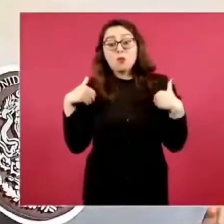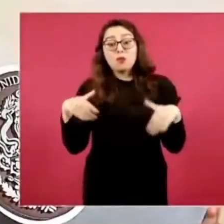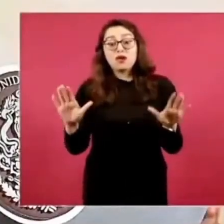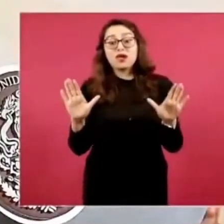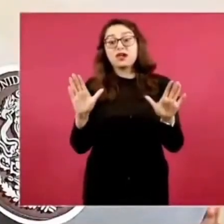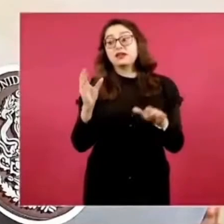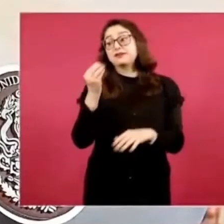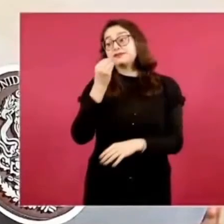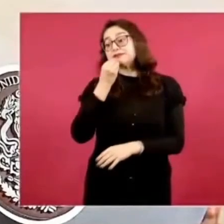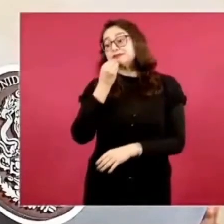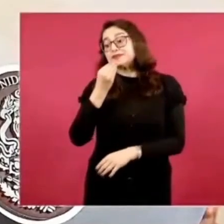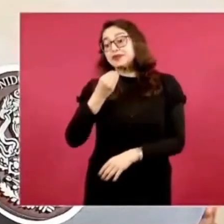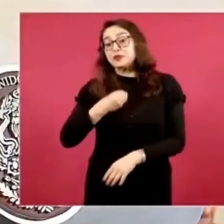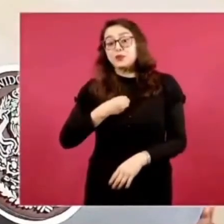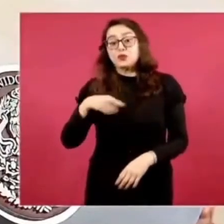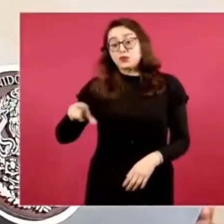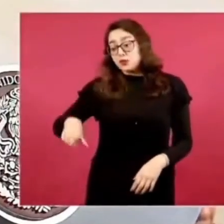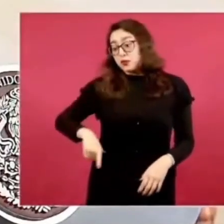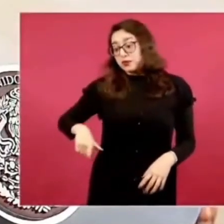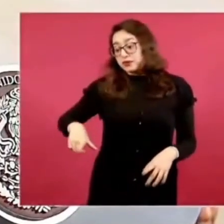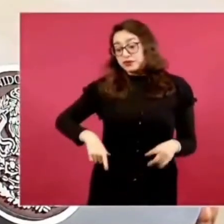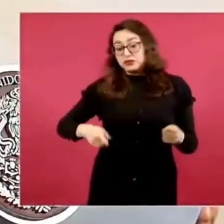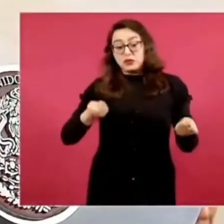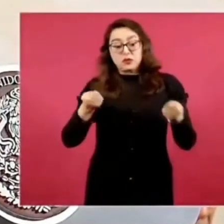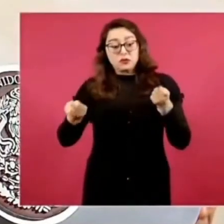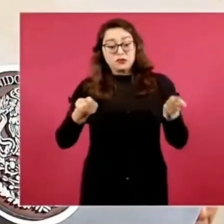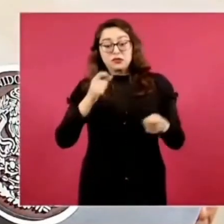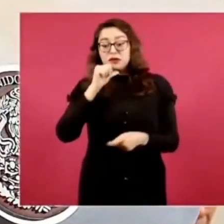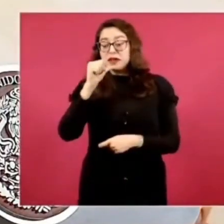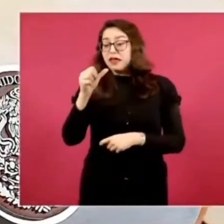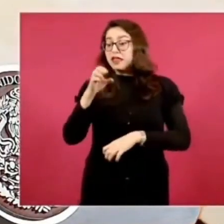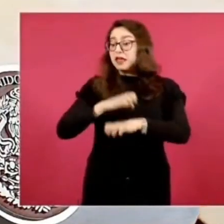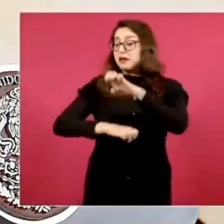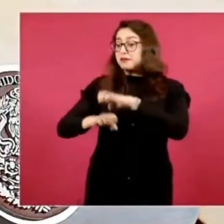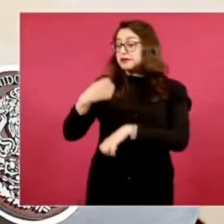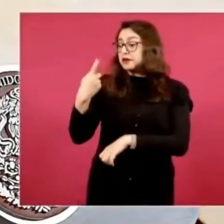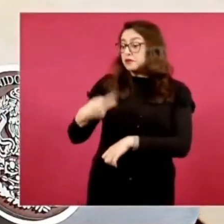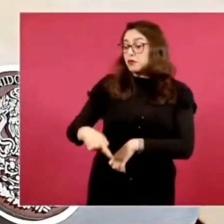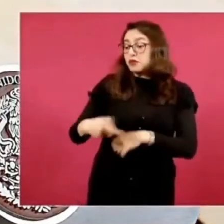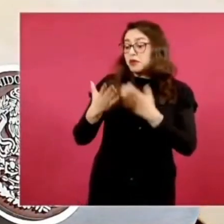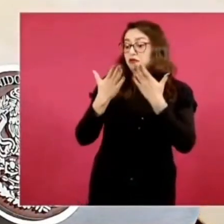el Estado no tiene empresas públicas,